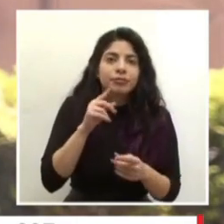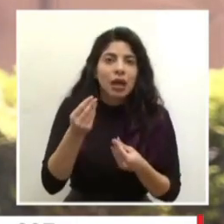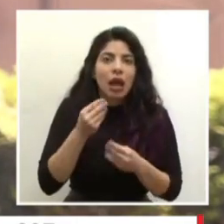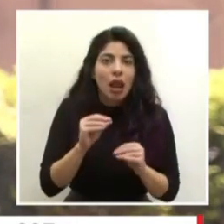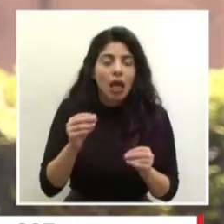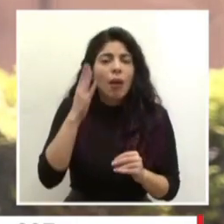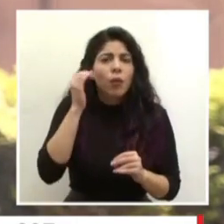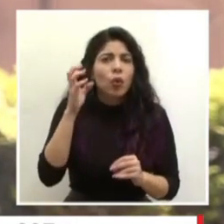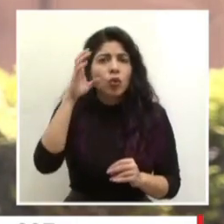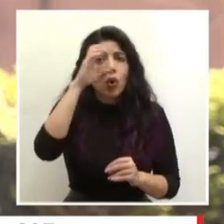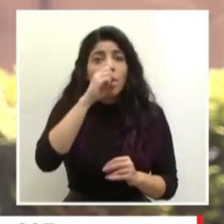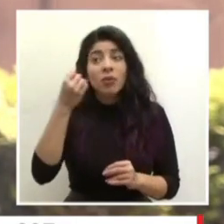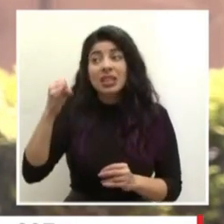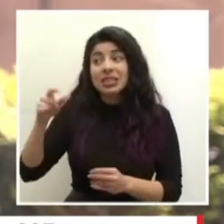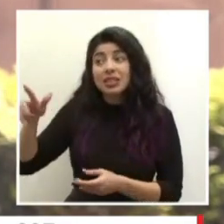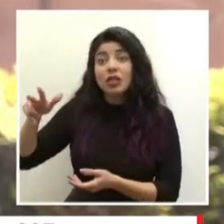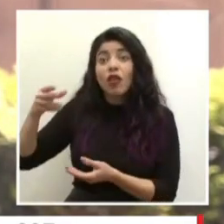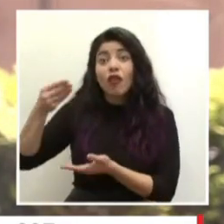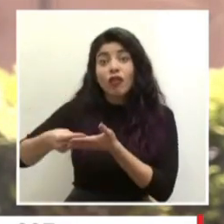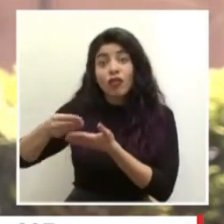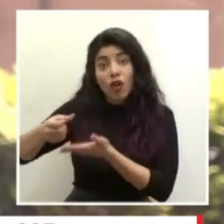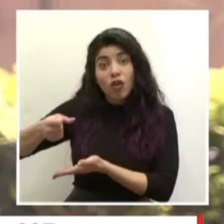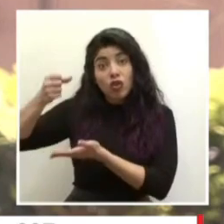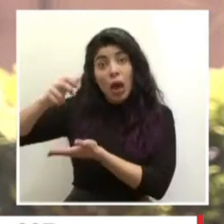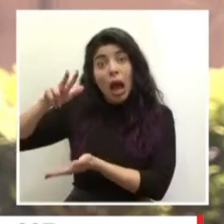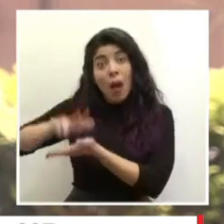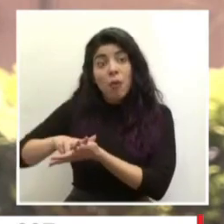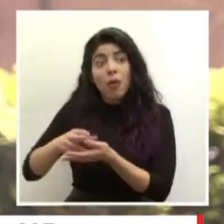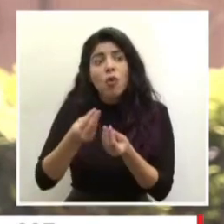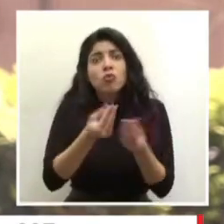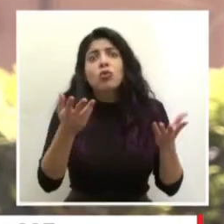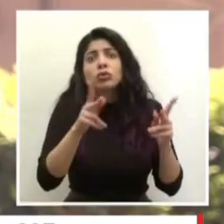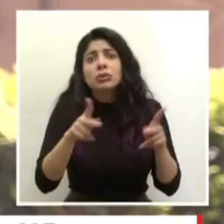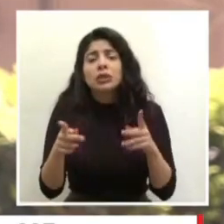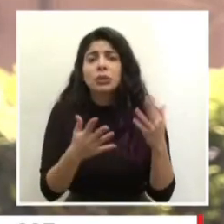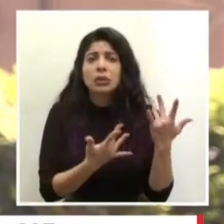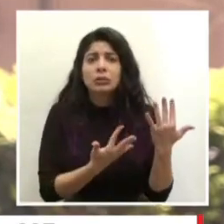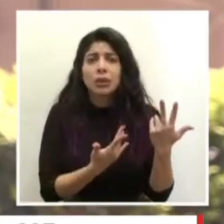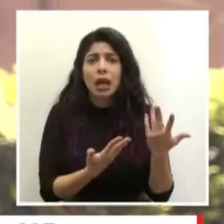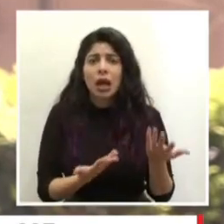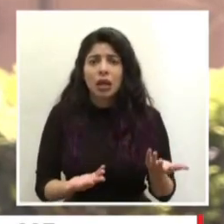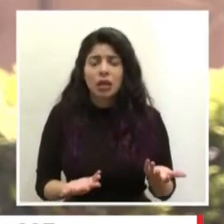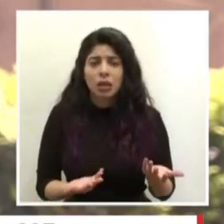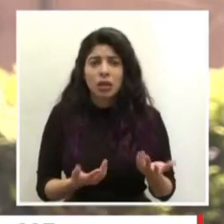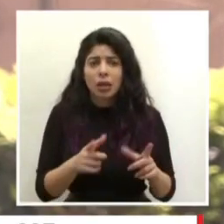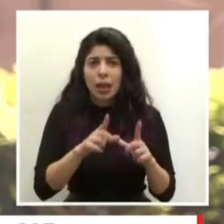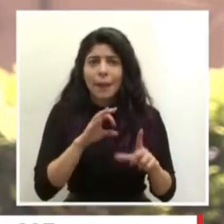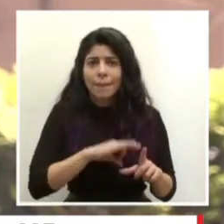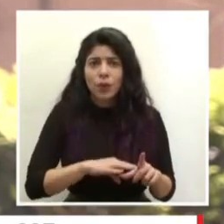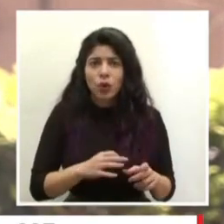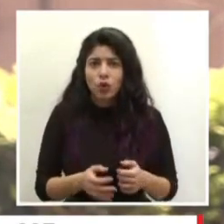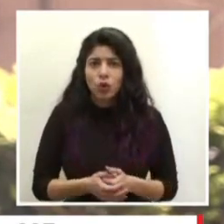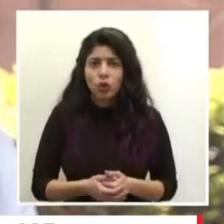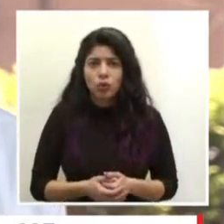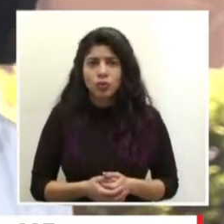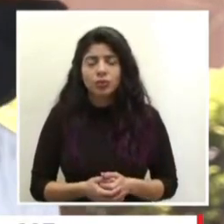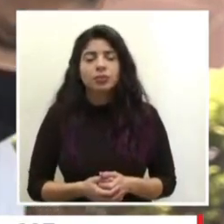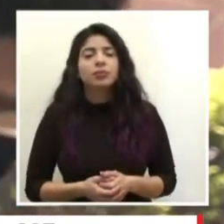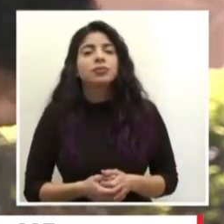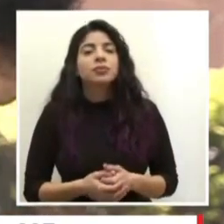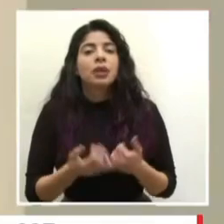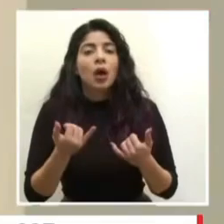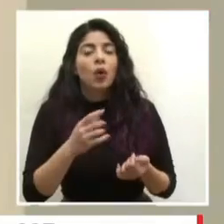que si se aprobaran fondos, pues hay muchísima más gente en espera, ¿no?, de este bono. Escuchamos